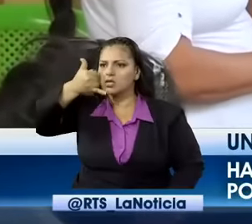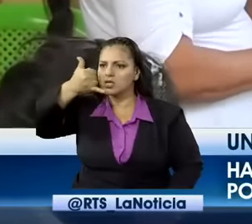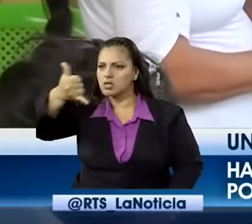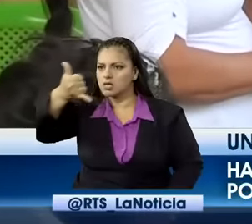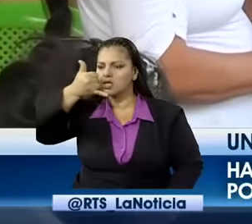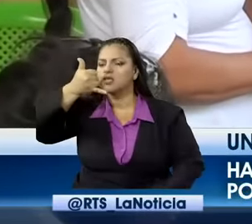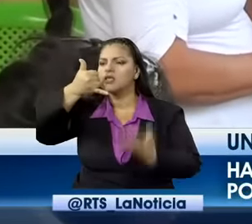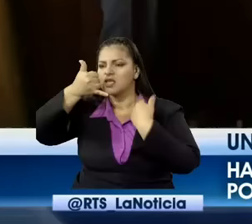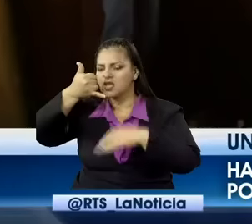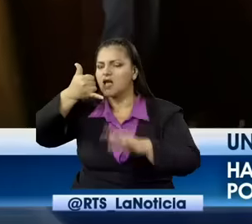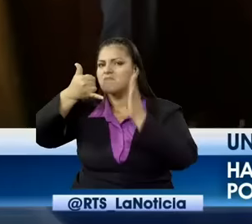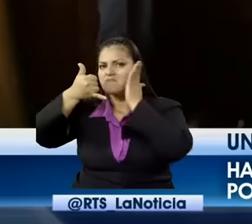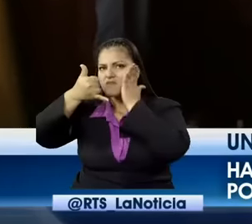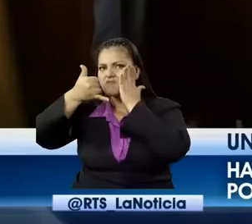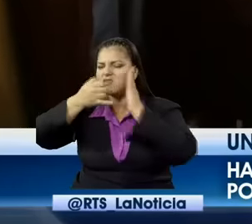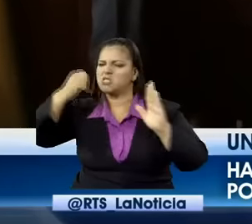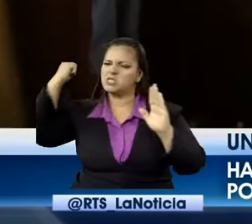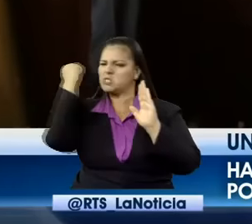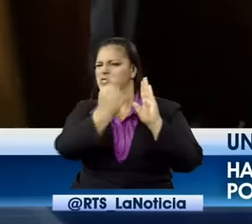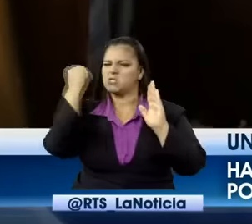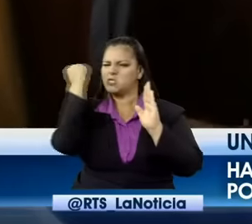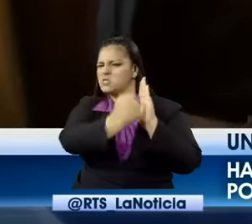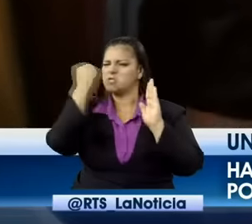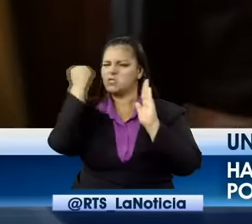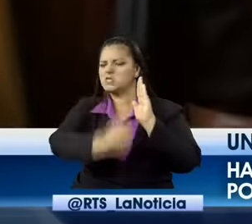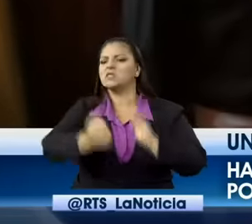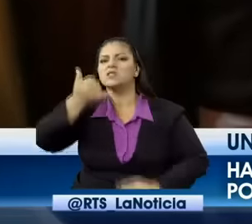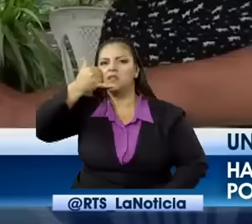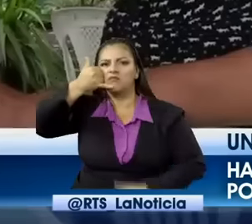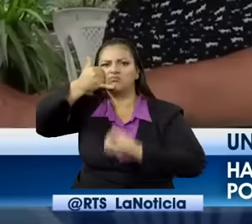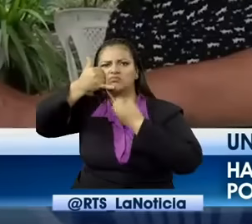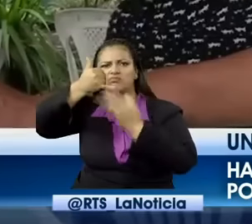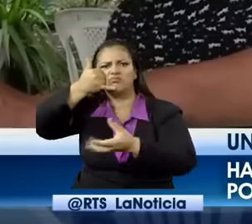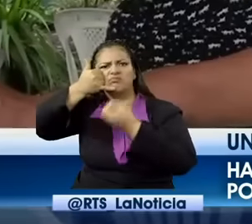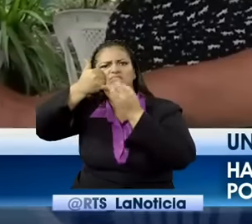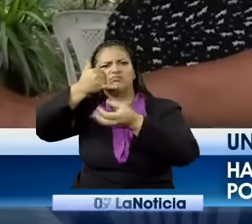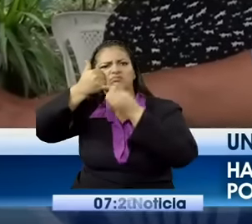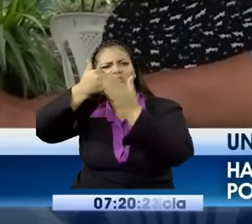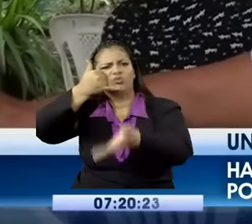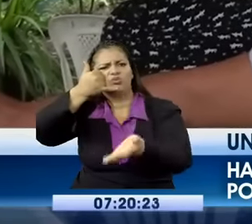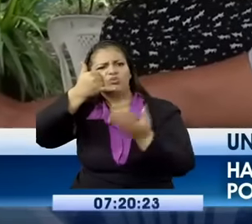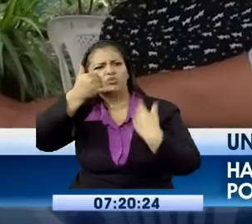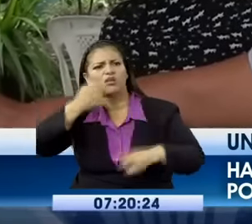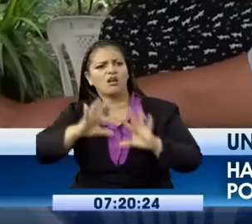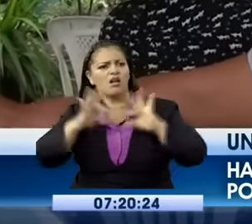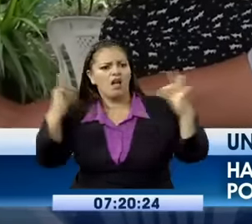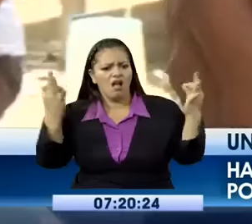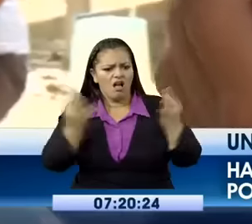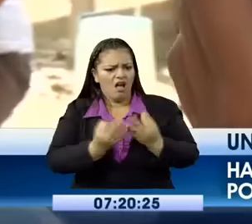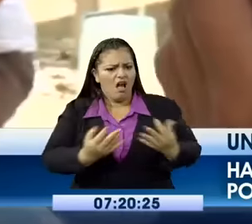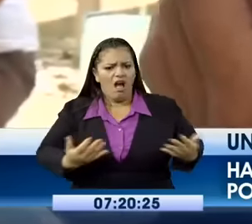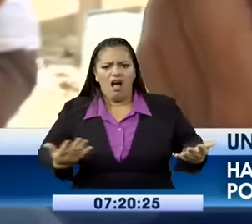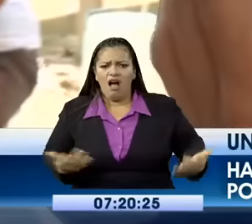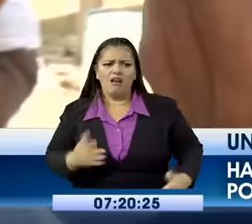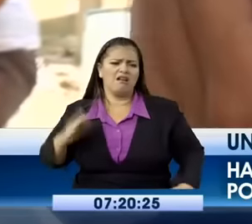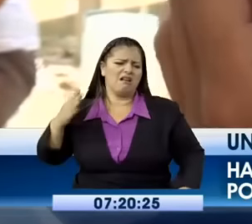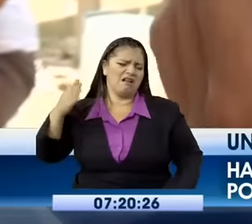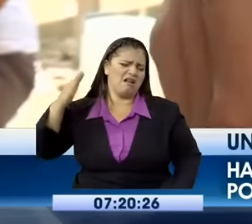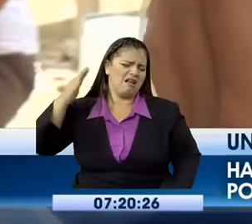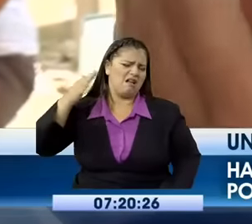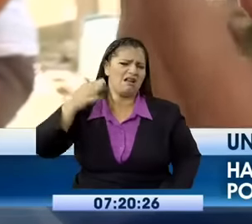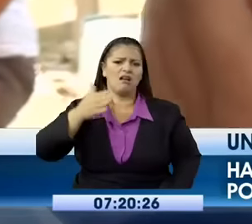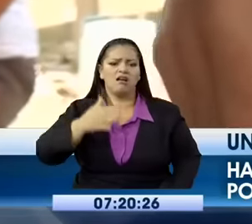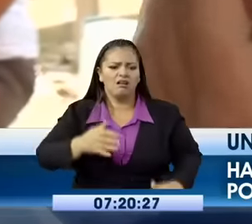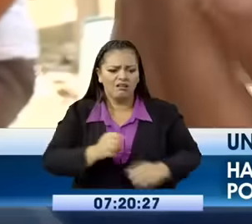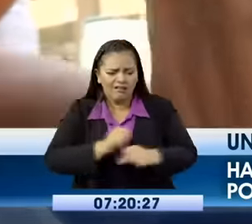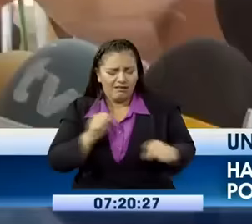la dirección donde se encontraba su progenitora sin vida sus familiares conmocionados por el aviso llegaron a este lugar encontrándose con